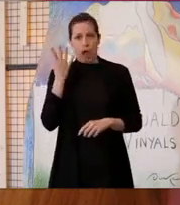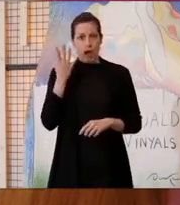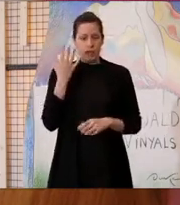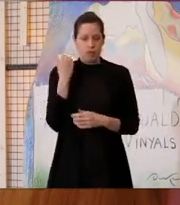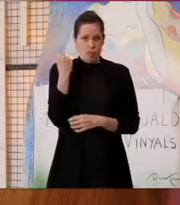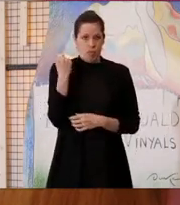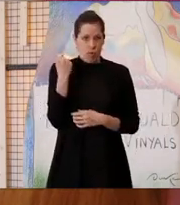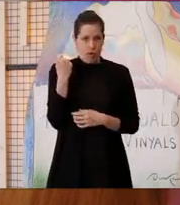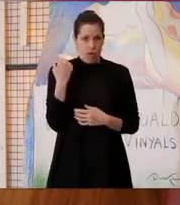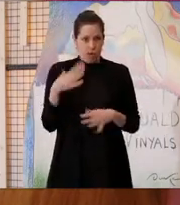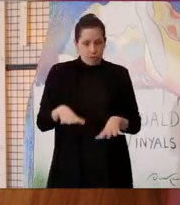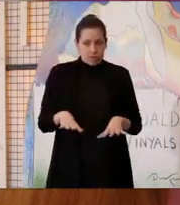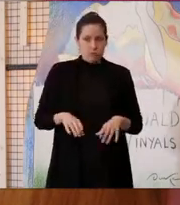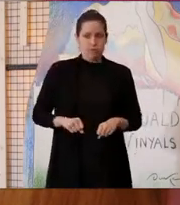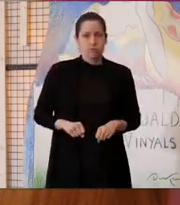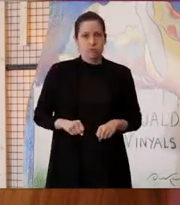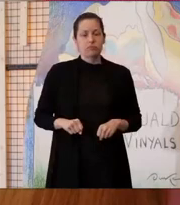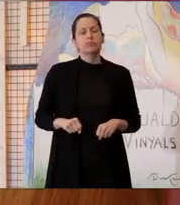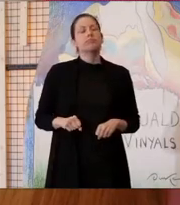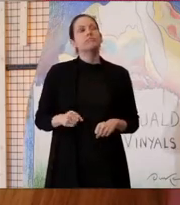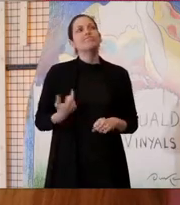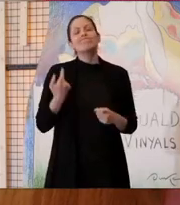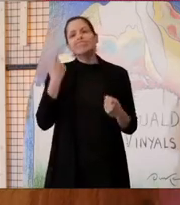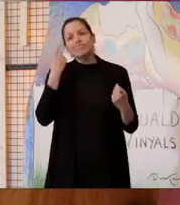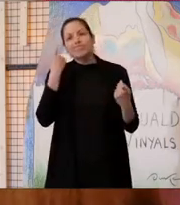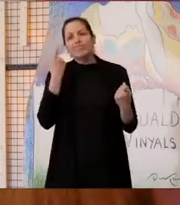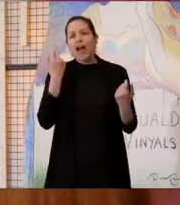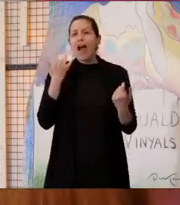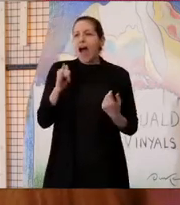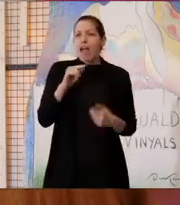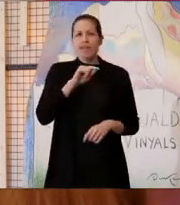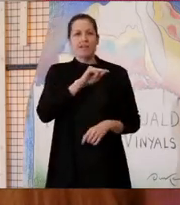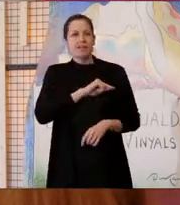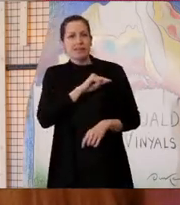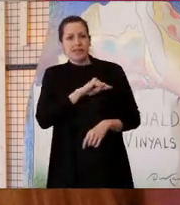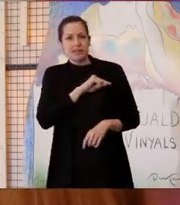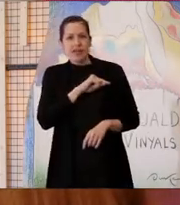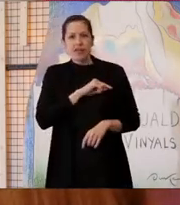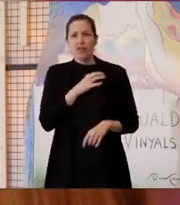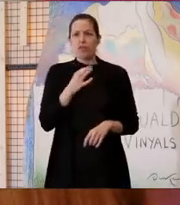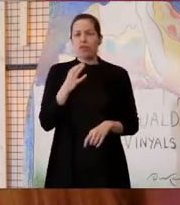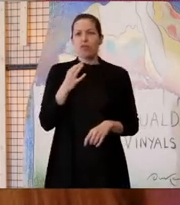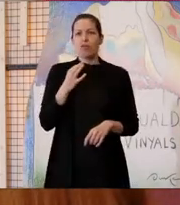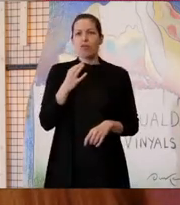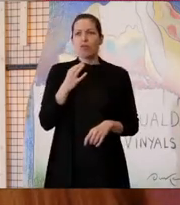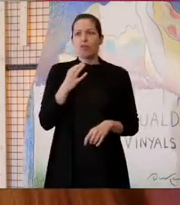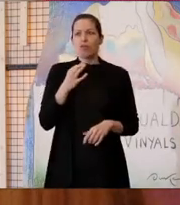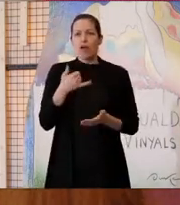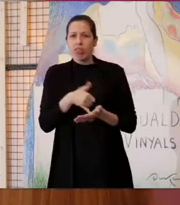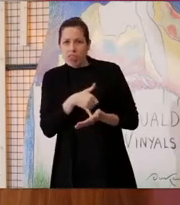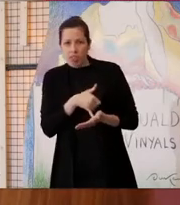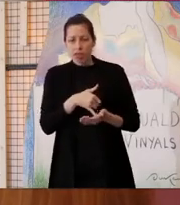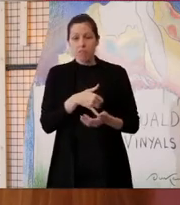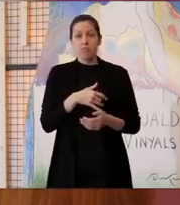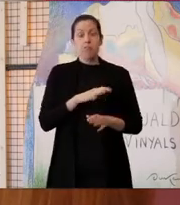poder esa intención o esa sensación de que siempre tiene que estar con un pie fuera parece que es mucho más fácil que una mujer